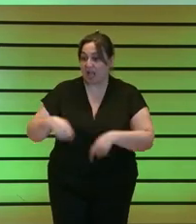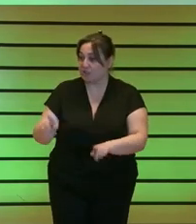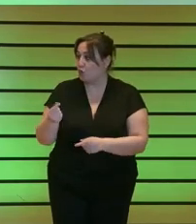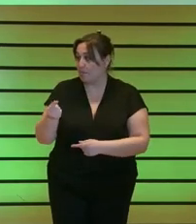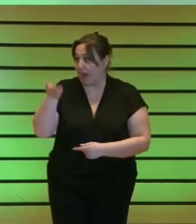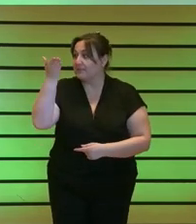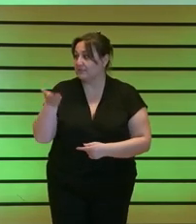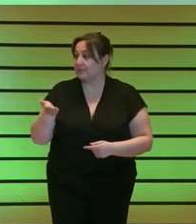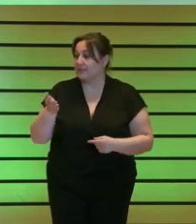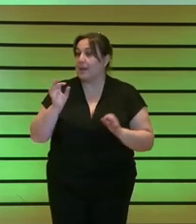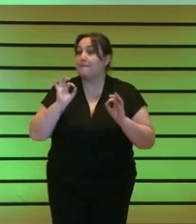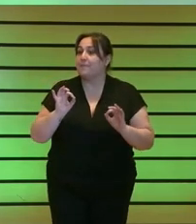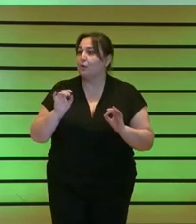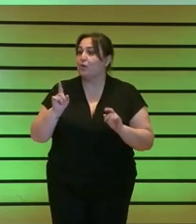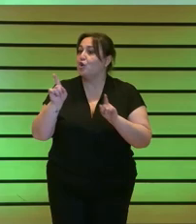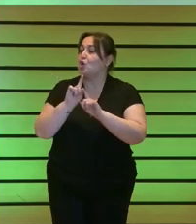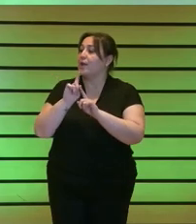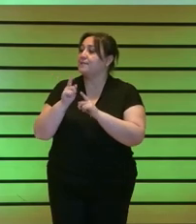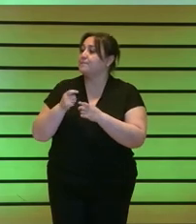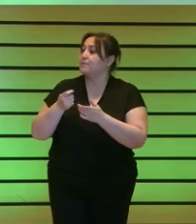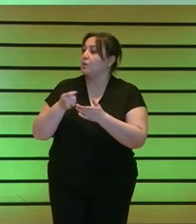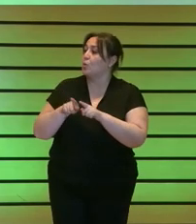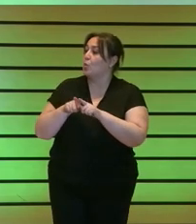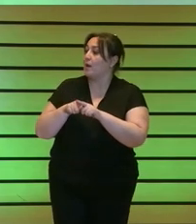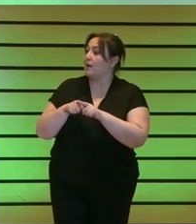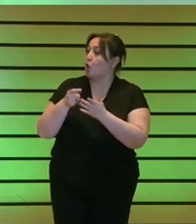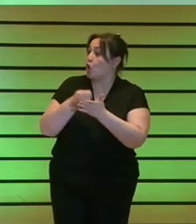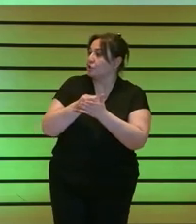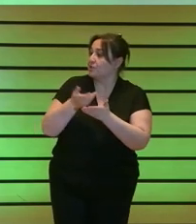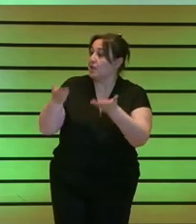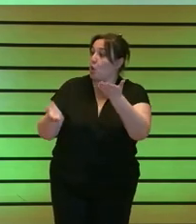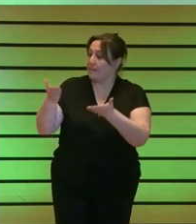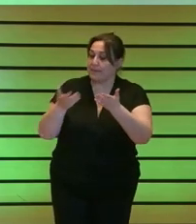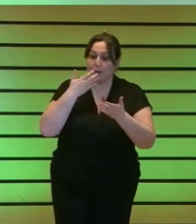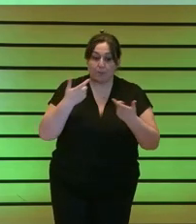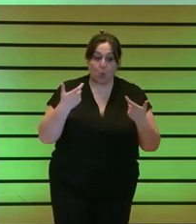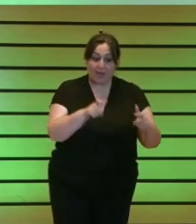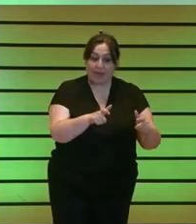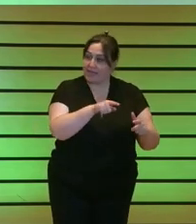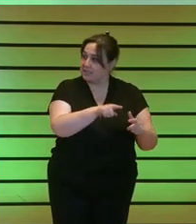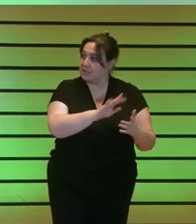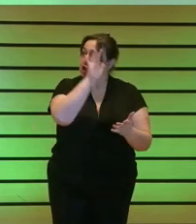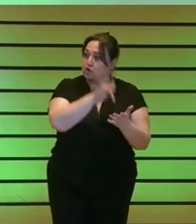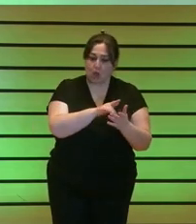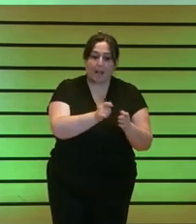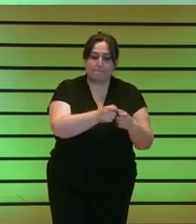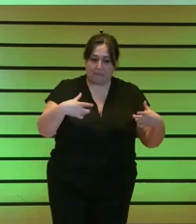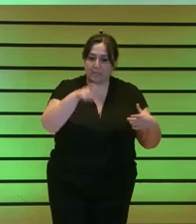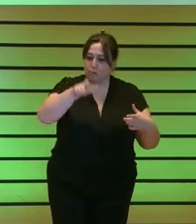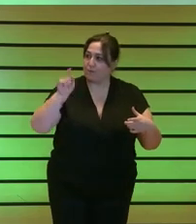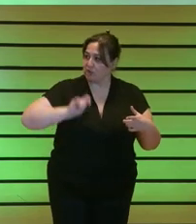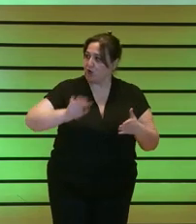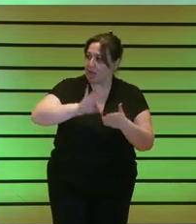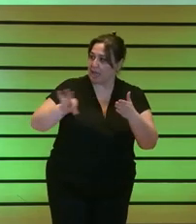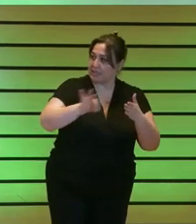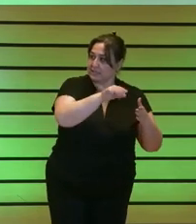bien lo que no tenemos es costes en los que se comparen unidades en las que se ha incurrido en ese momento de plantilla y en esas opciones